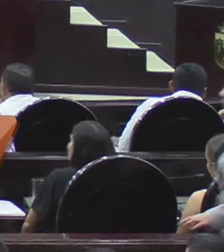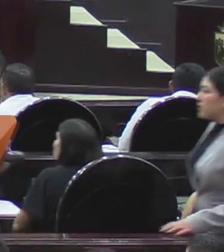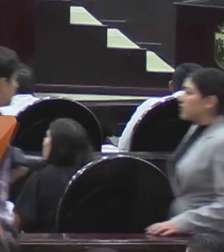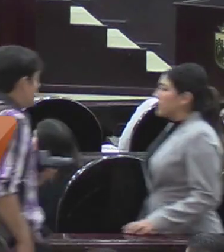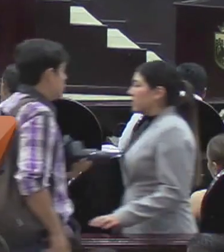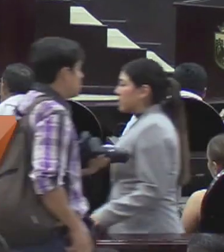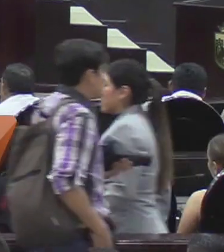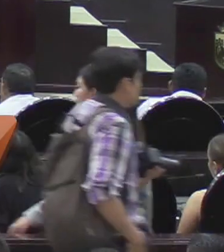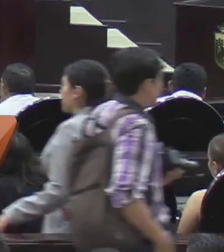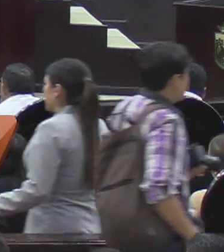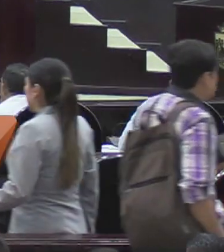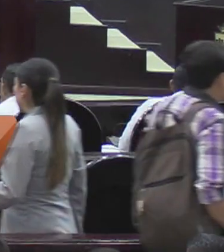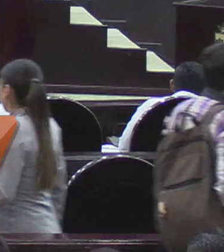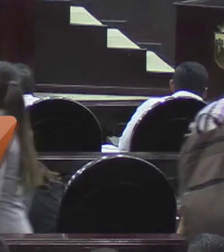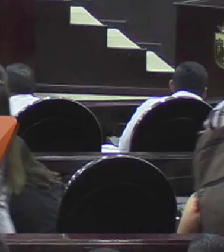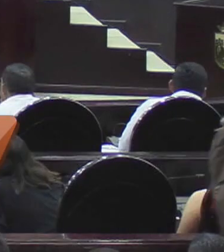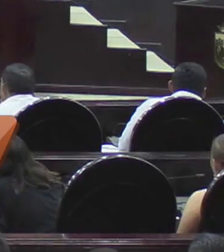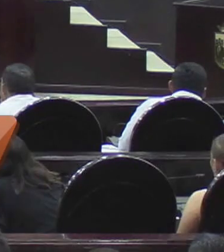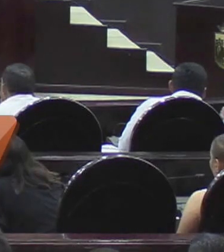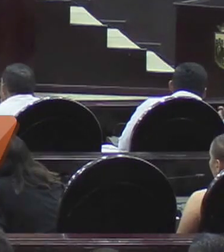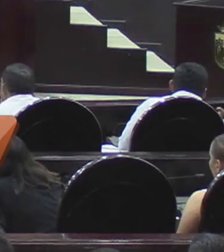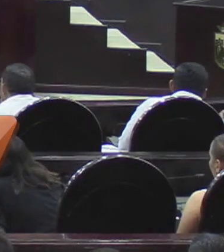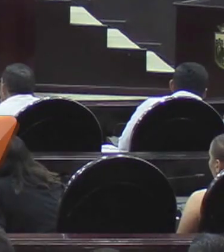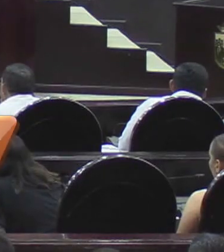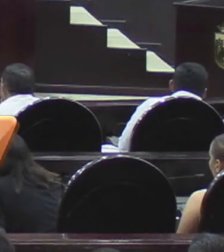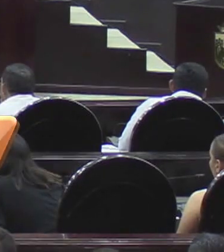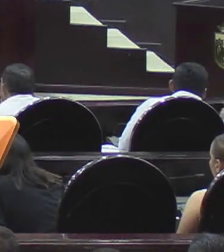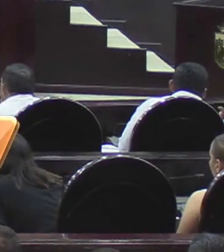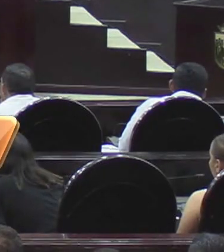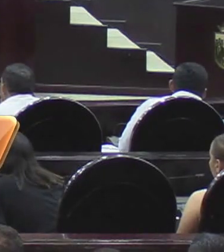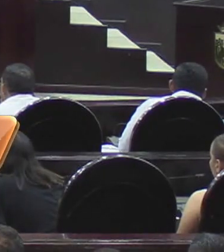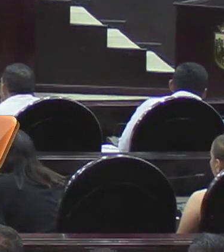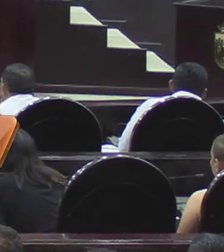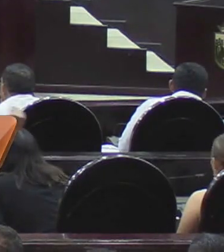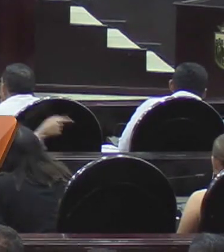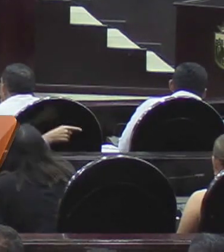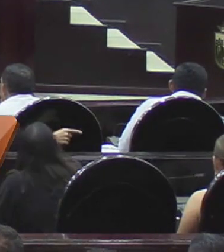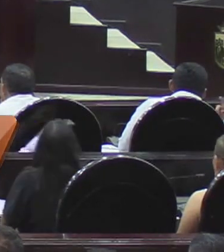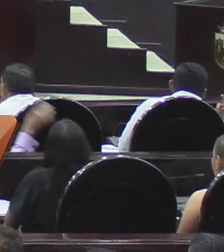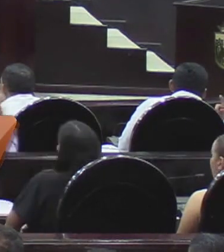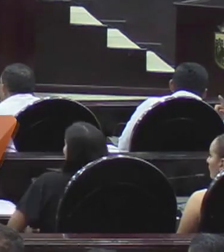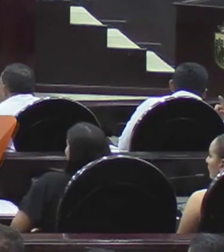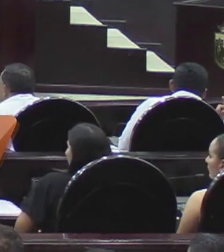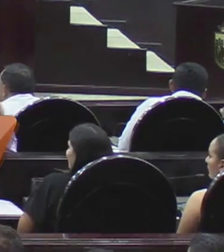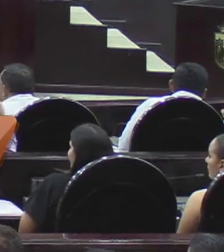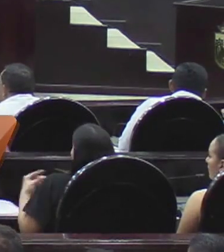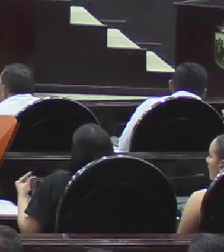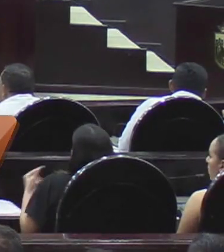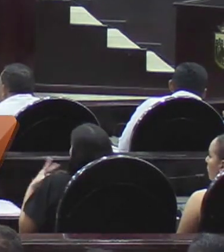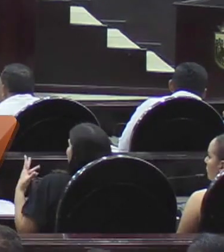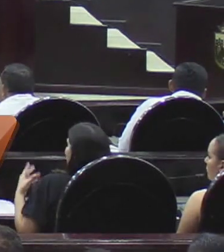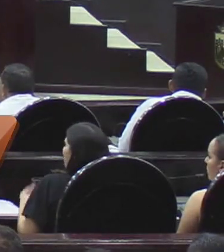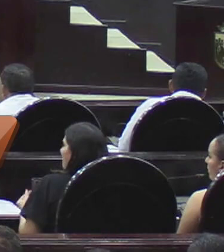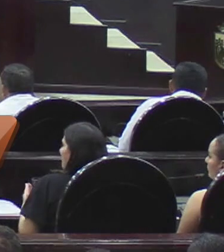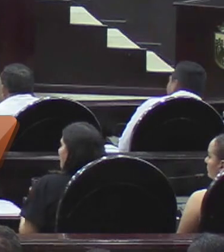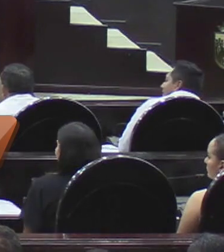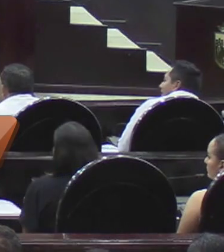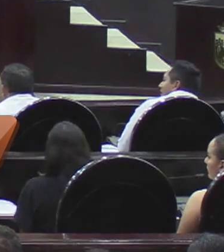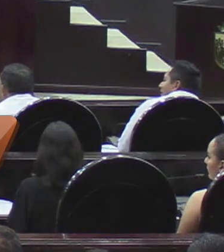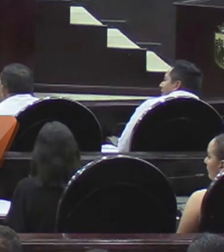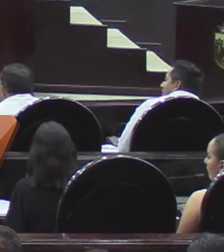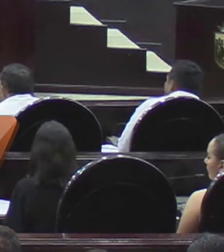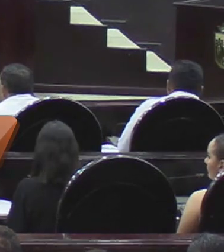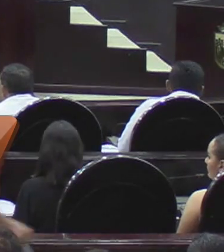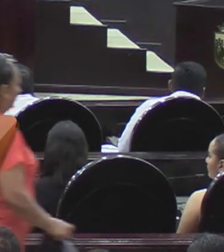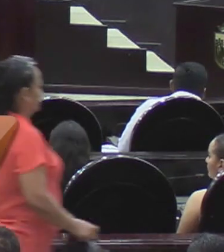congreso se les recuerda a los diputados que su discurso no podrá exceder de 15 minutos sin permiso Expreso de